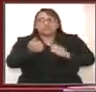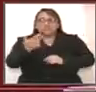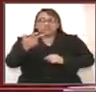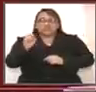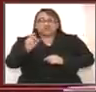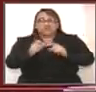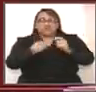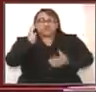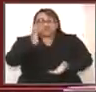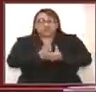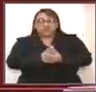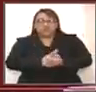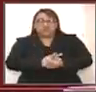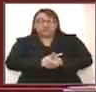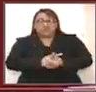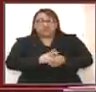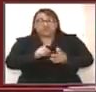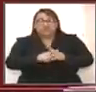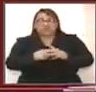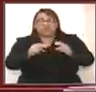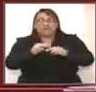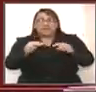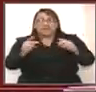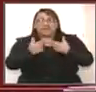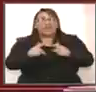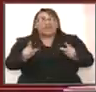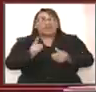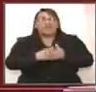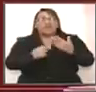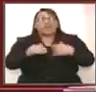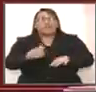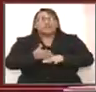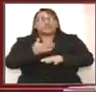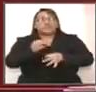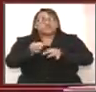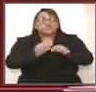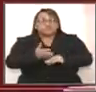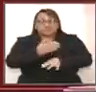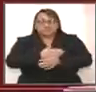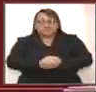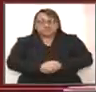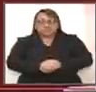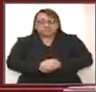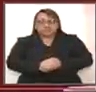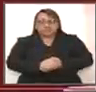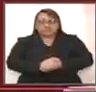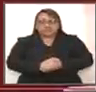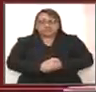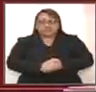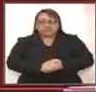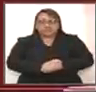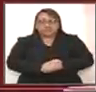15.630 condenados que se encuentran en medio libre y a los que ya nos hemos referido antes.